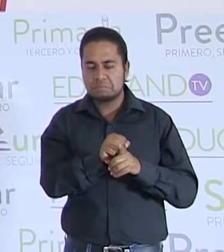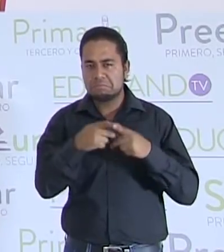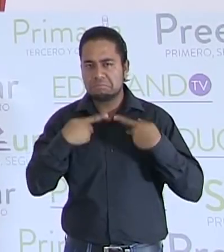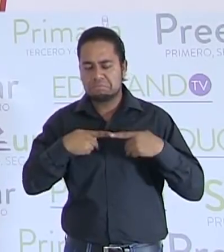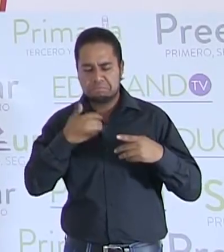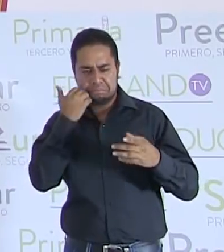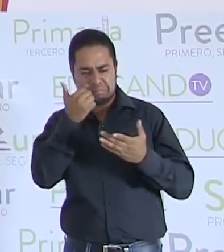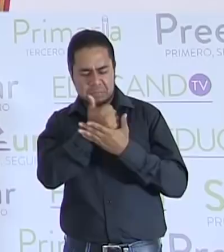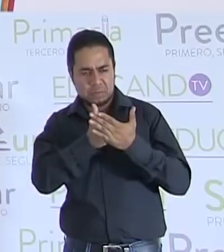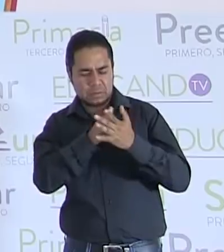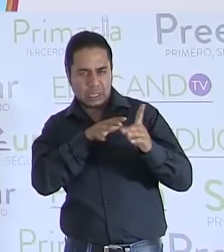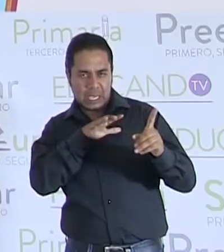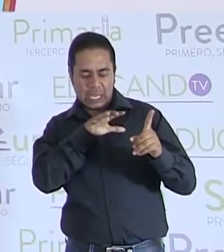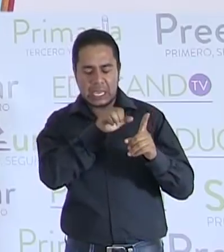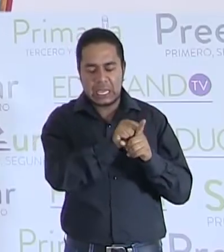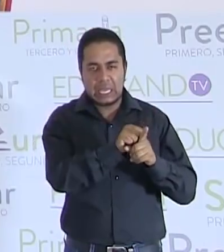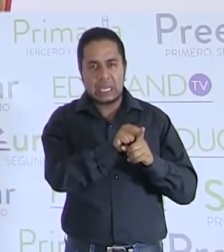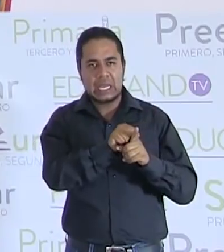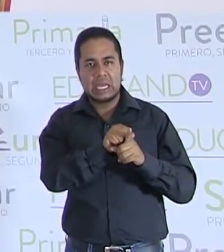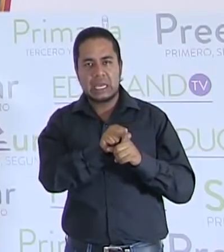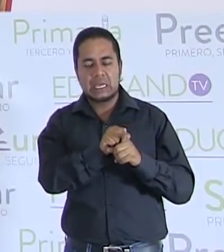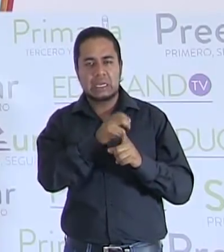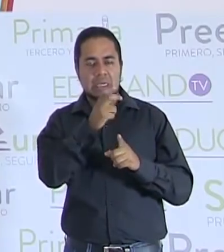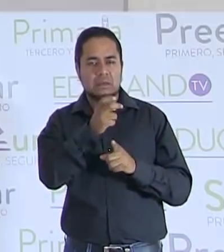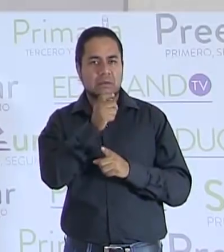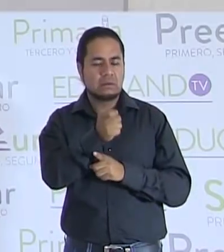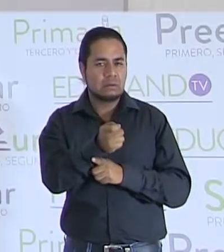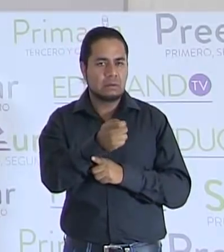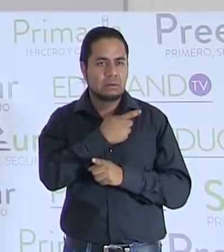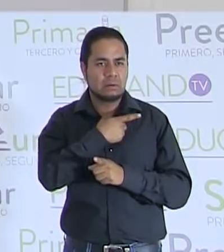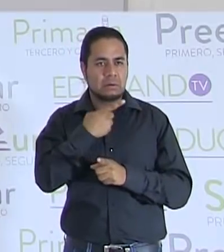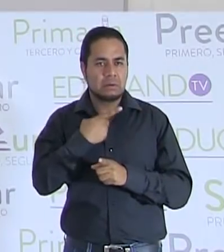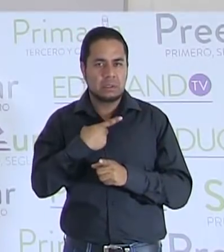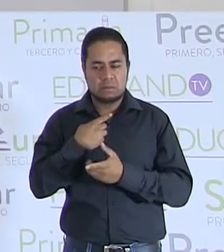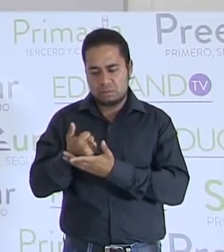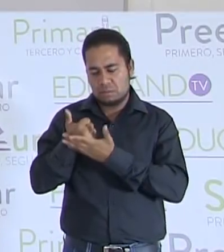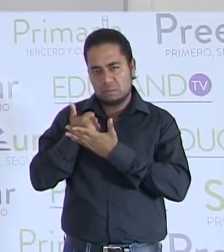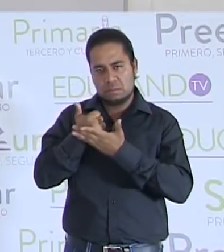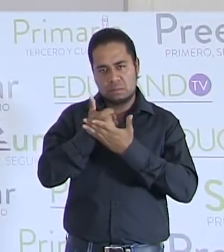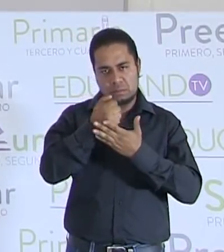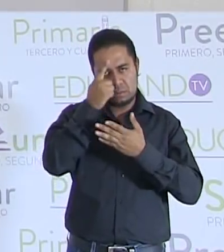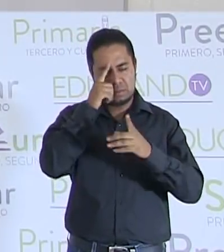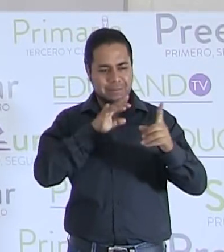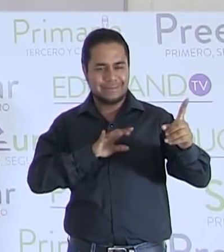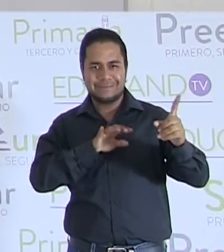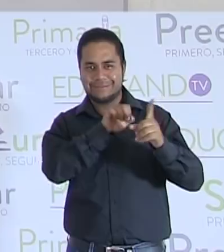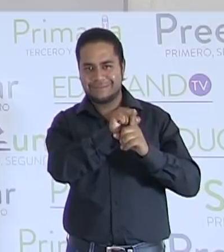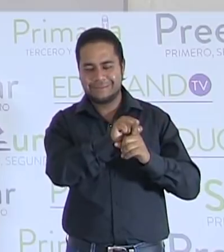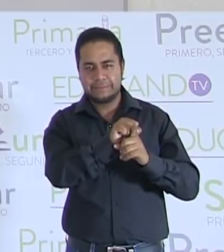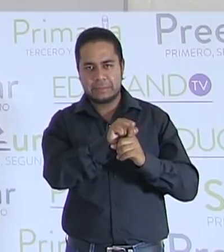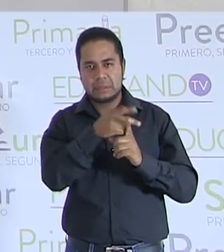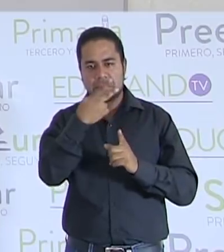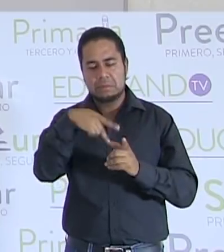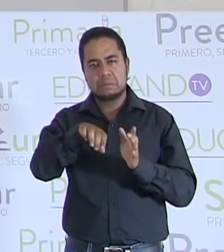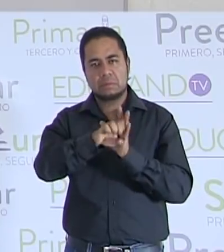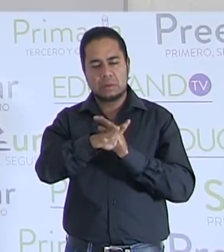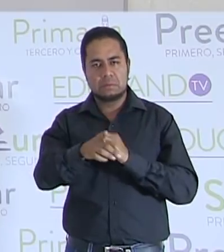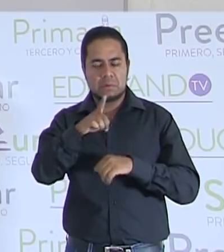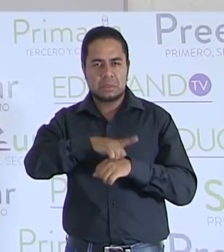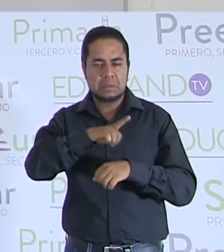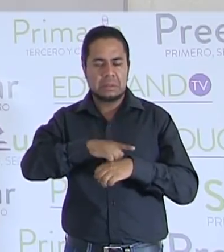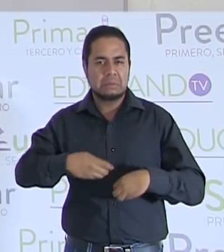celeste, pintar de azul celeste, y se tiene que apoyar de otras para poder llegar. Pero en la vida